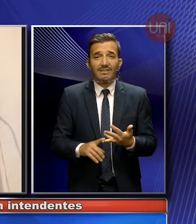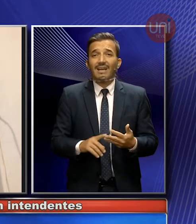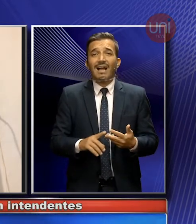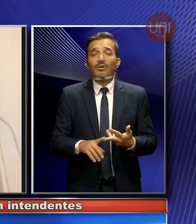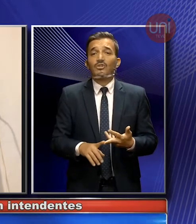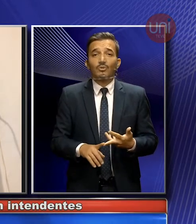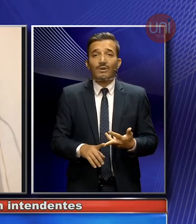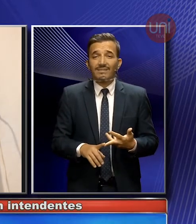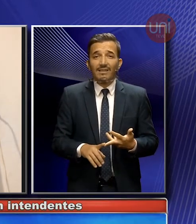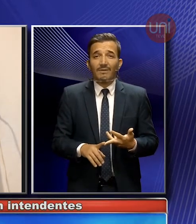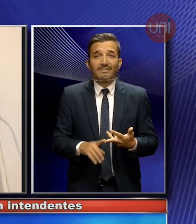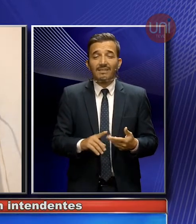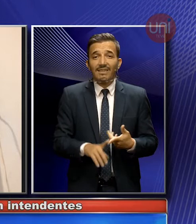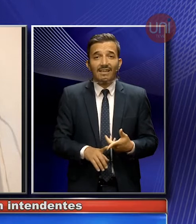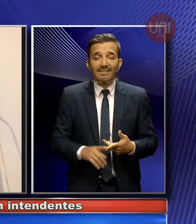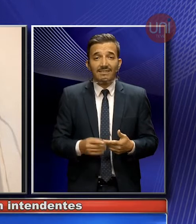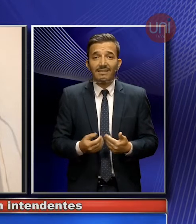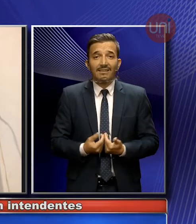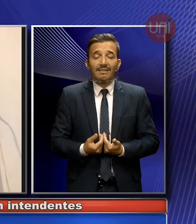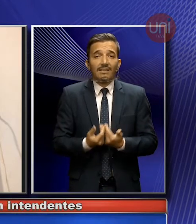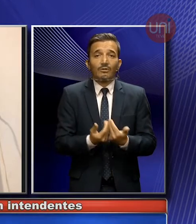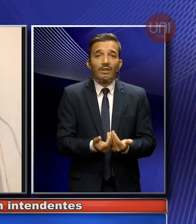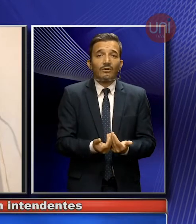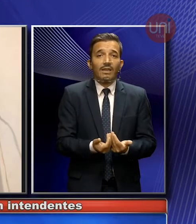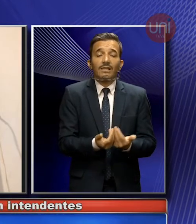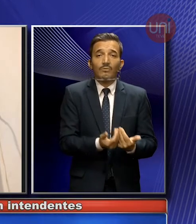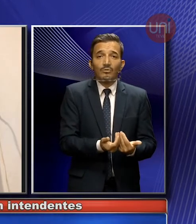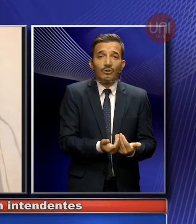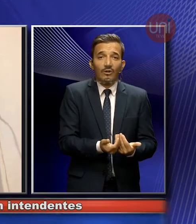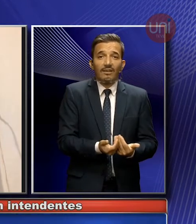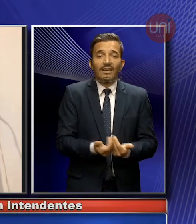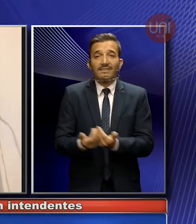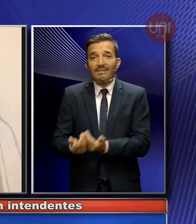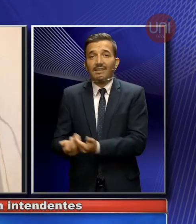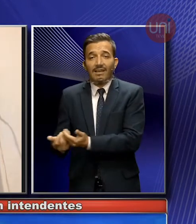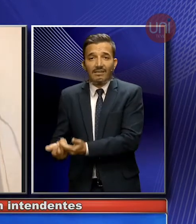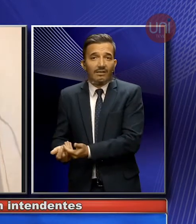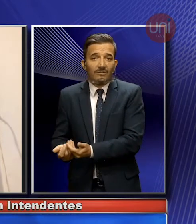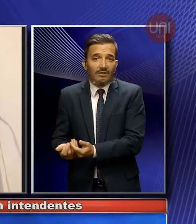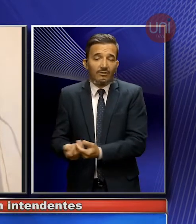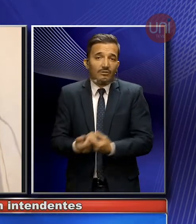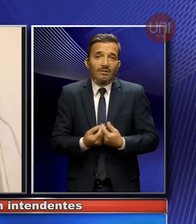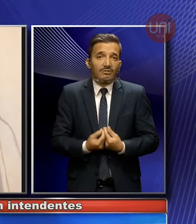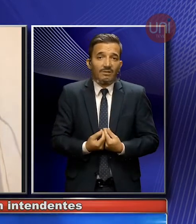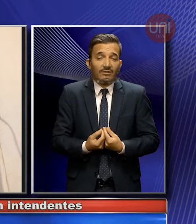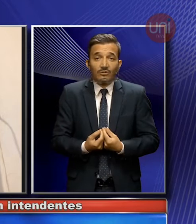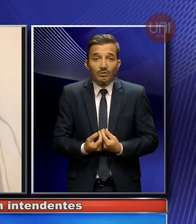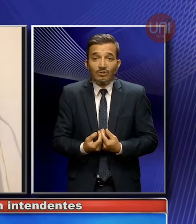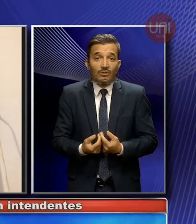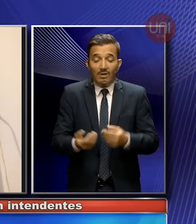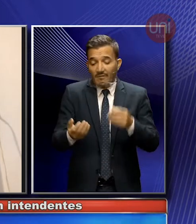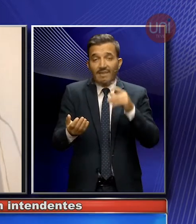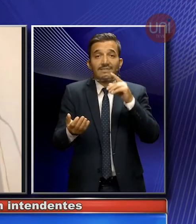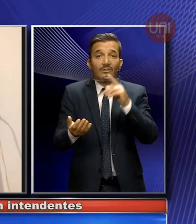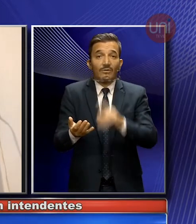Algo se tuvo que hacer. La presencialidad en las clases está demostrado en el mundo que incide en la cantidad de contagios. Esto no lo estamos inventando nosotros, sino